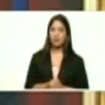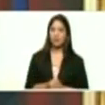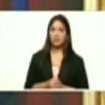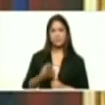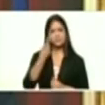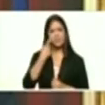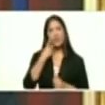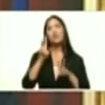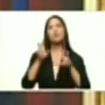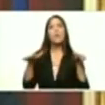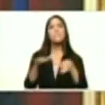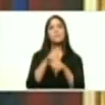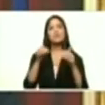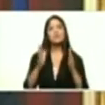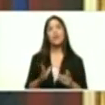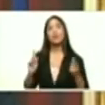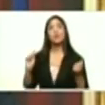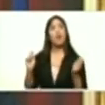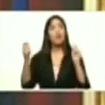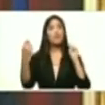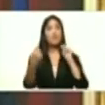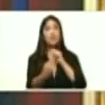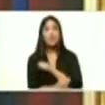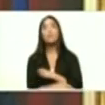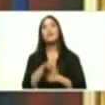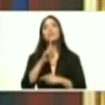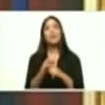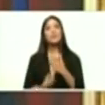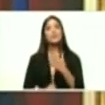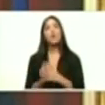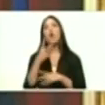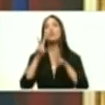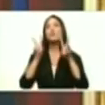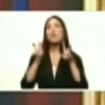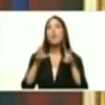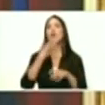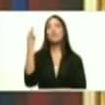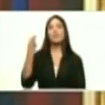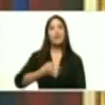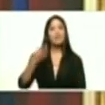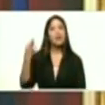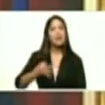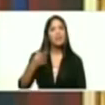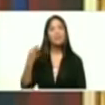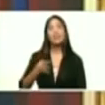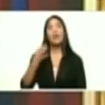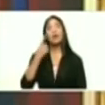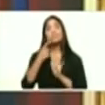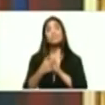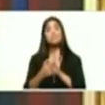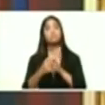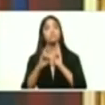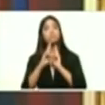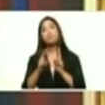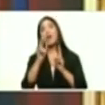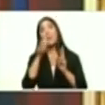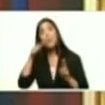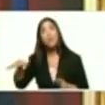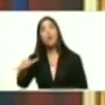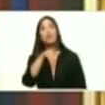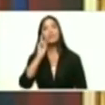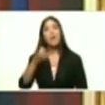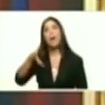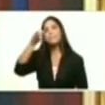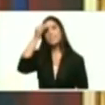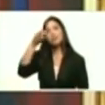esos ministerios, transformenlos, y los que van a nacer, tienen que nacer nuevos, de verdad, de cara al país, de cara al pueblo, aprender